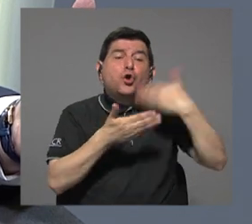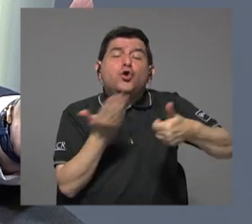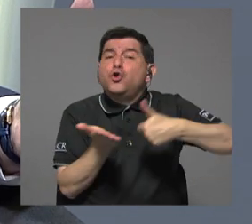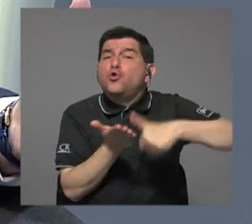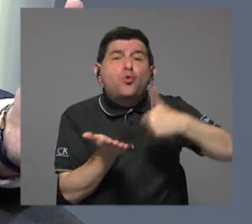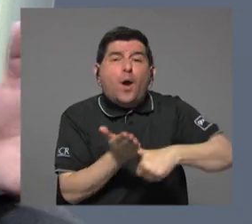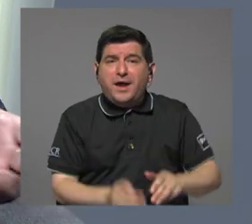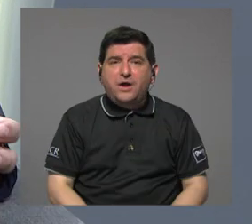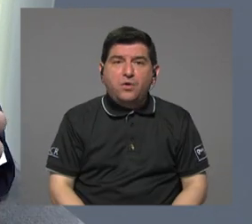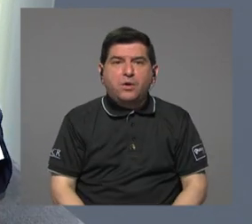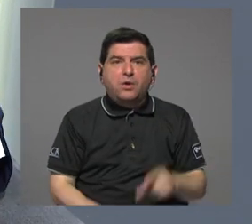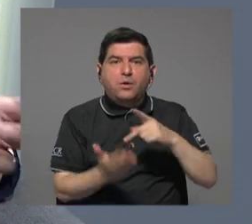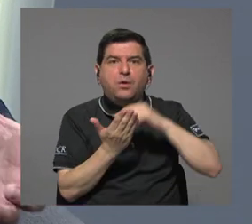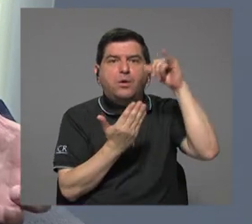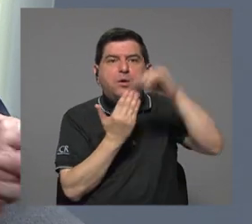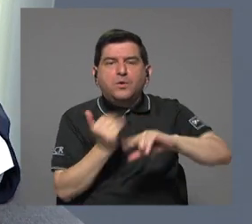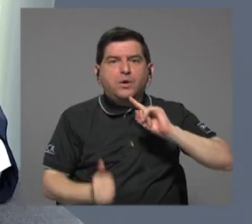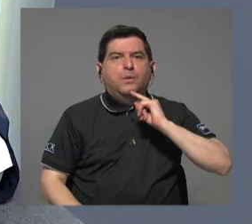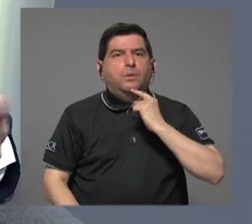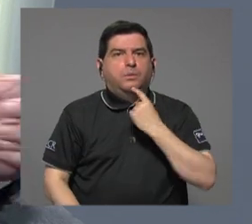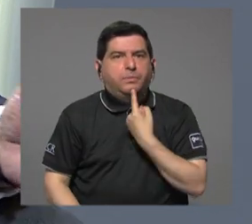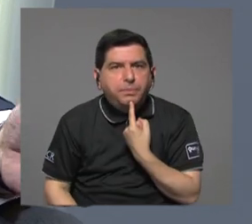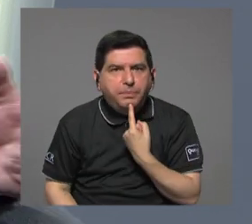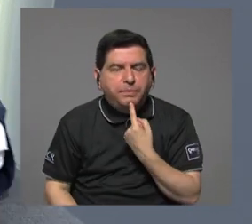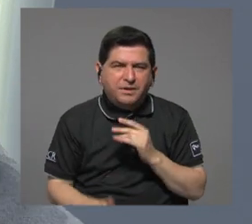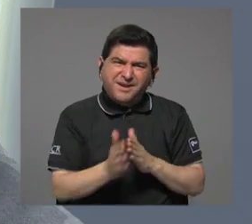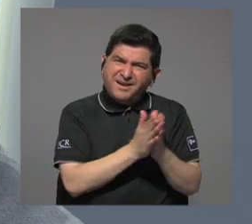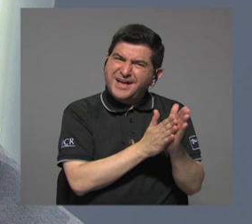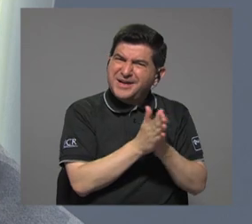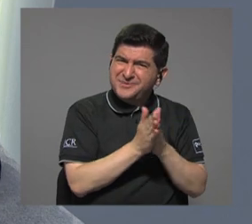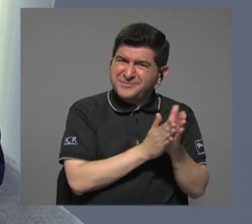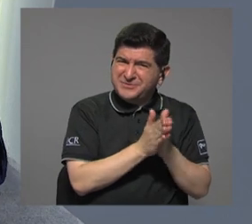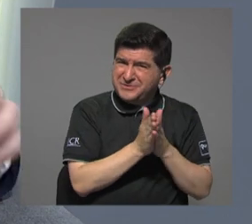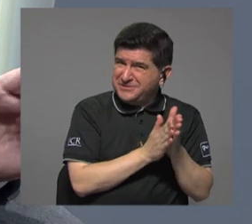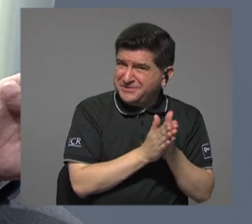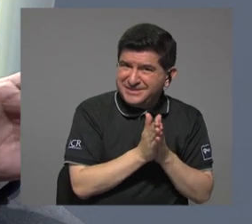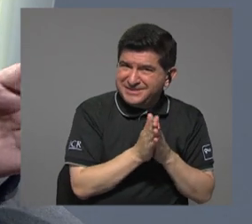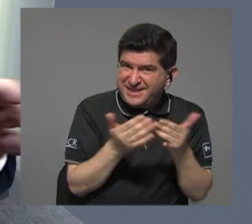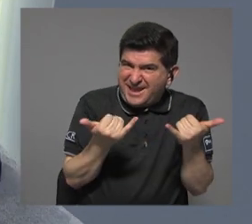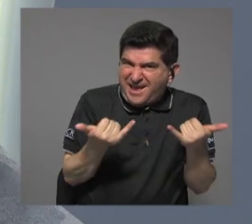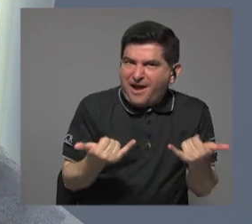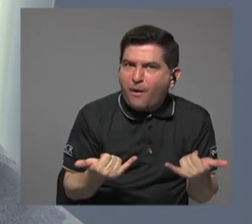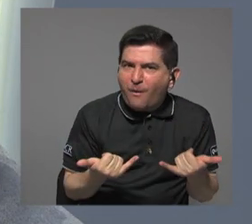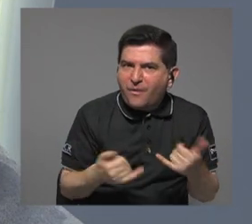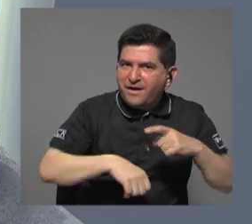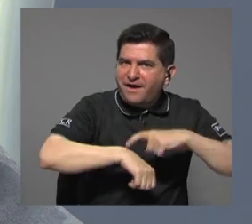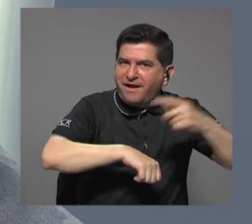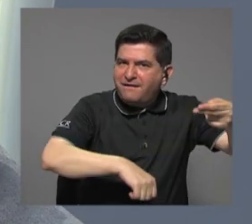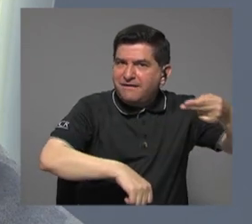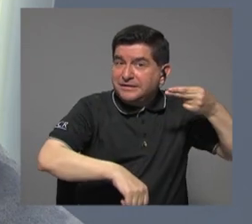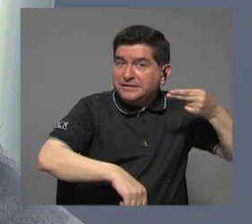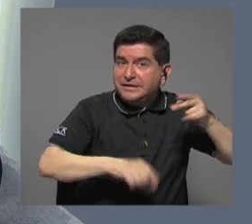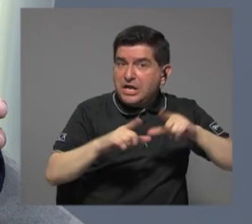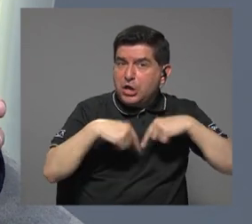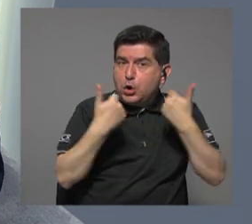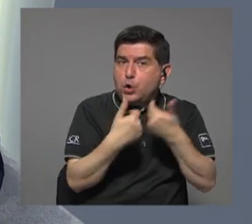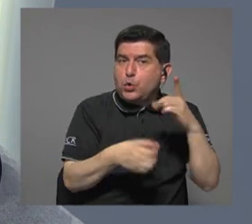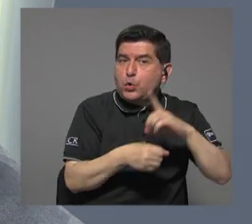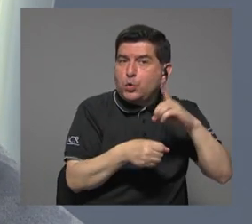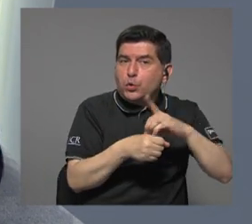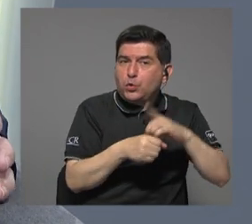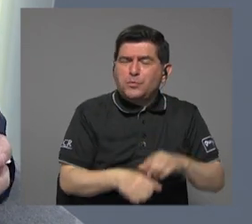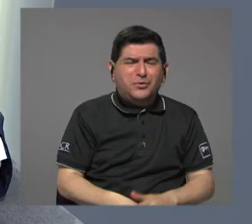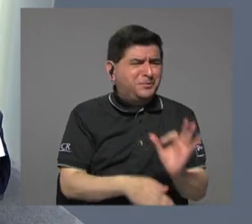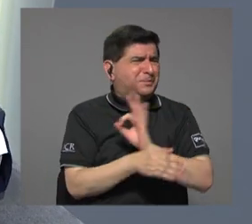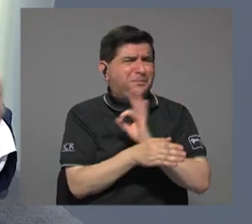si es un proyecto sumamente serio no para aprovechar en este momento una coyuntura de un grupo de diputados que ha sido